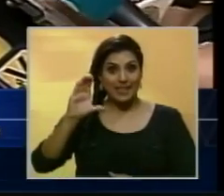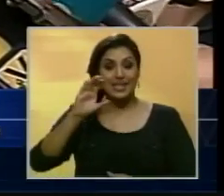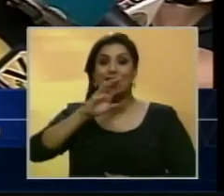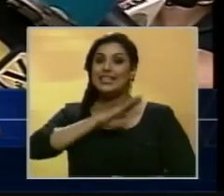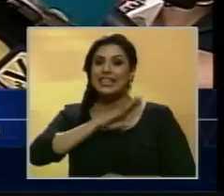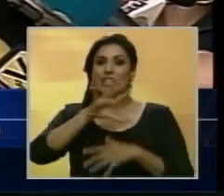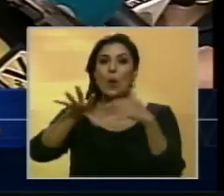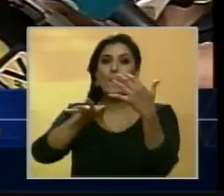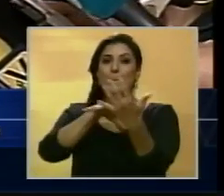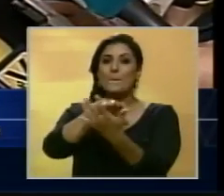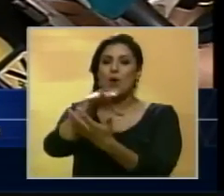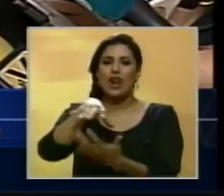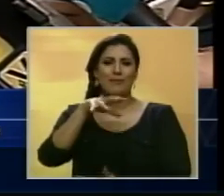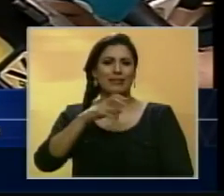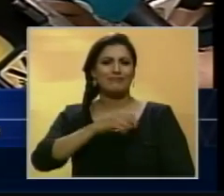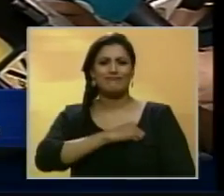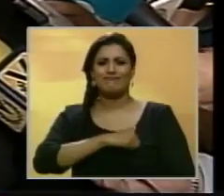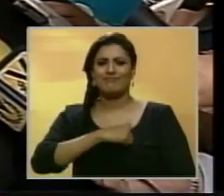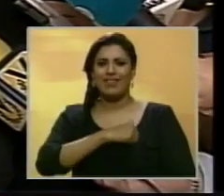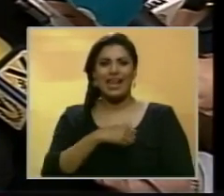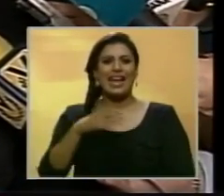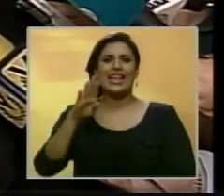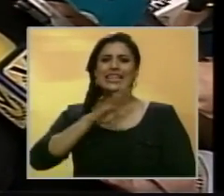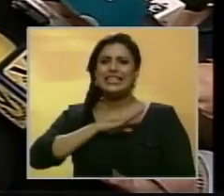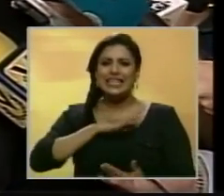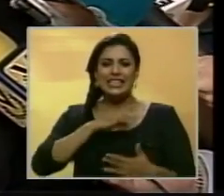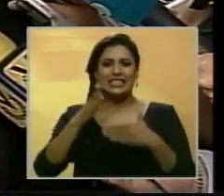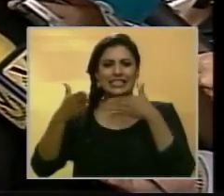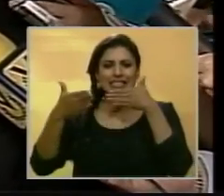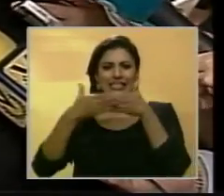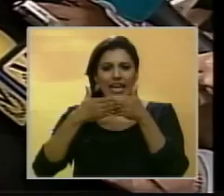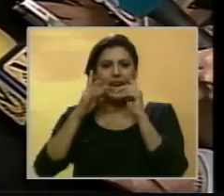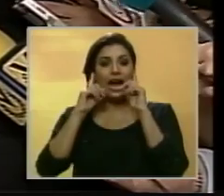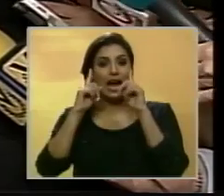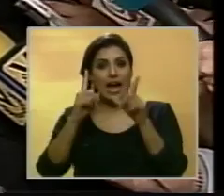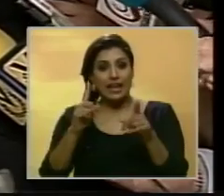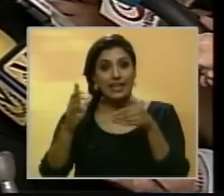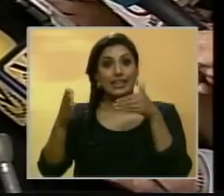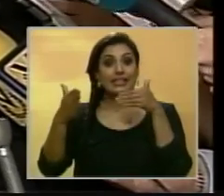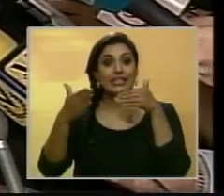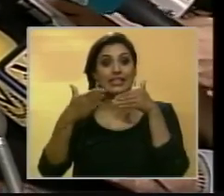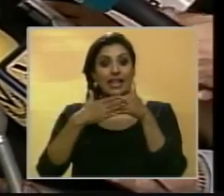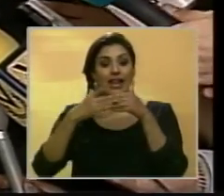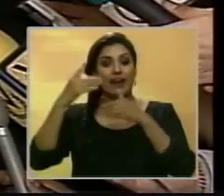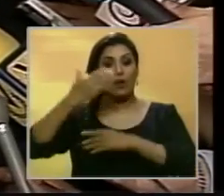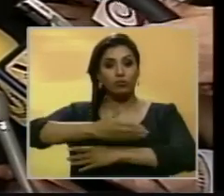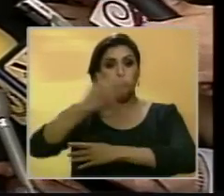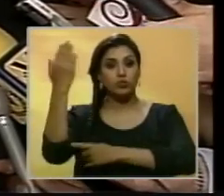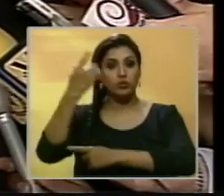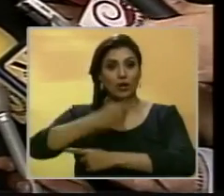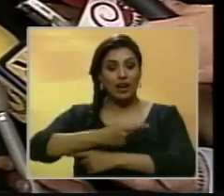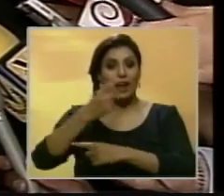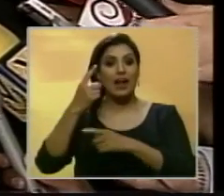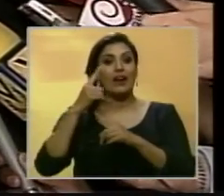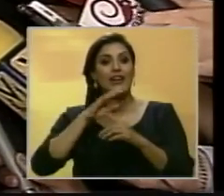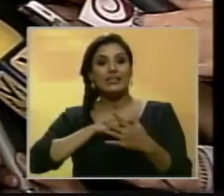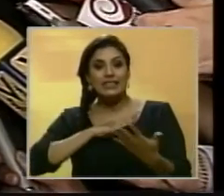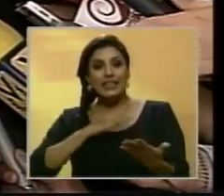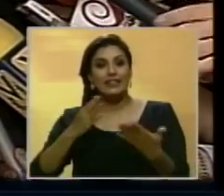están ocurriendo cosas lamentables, están cerrando vías, están colocando alcabalas fantasmas,